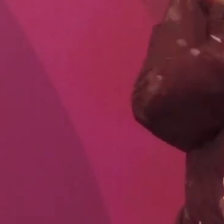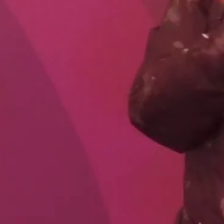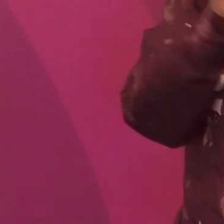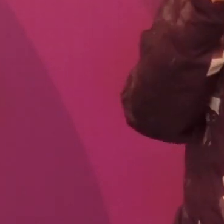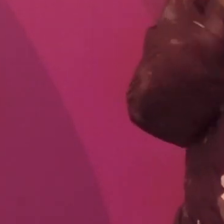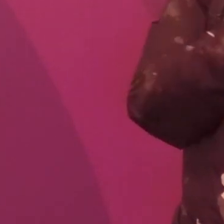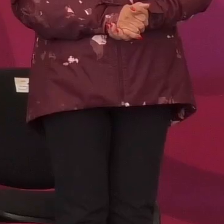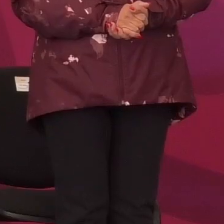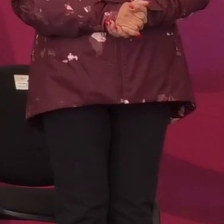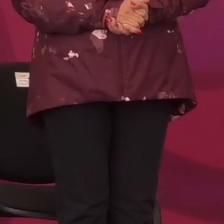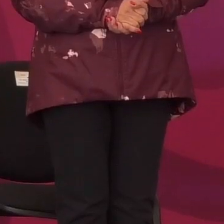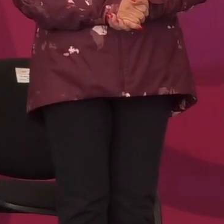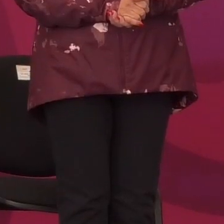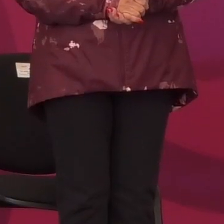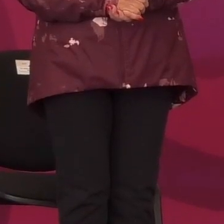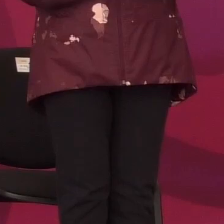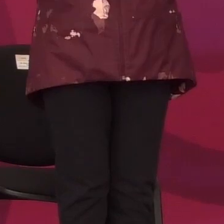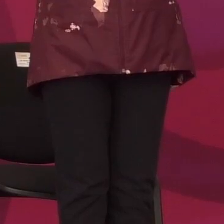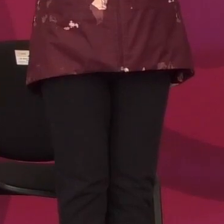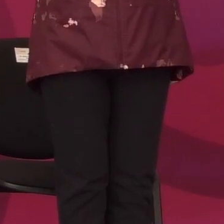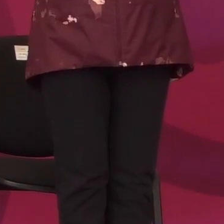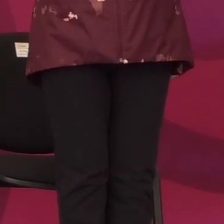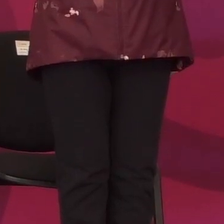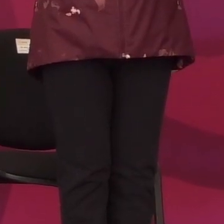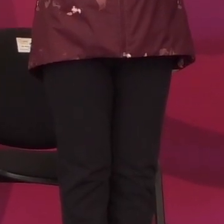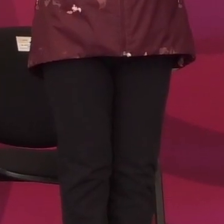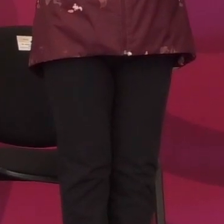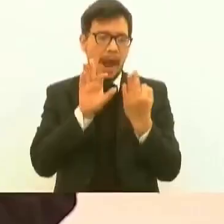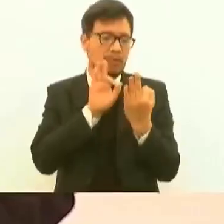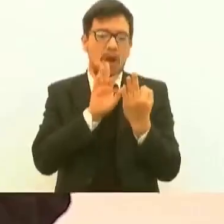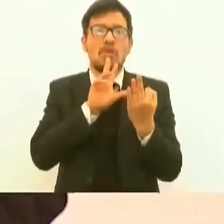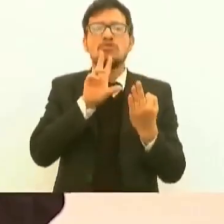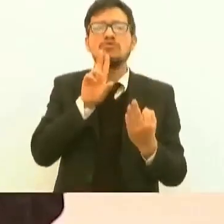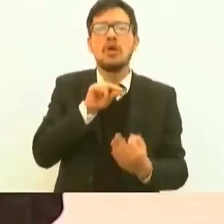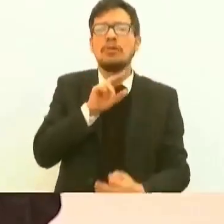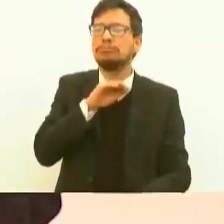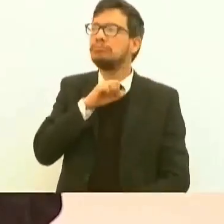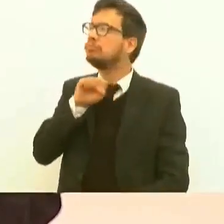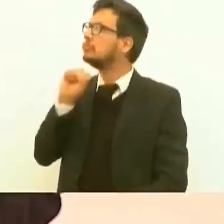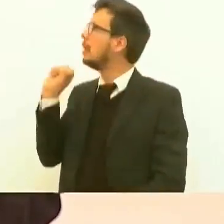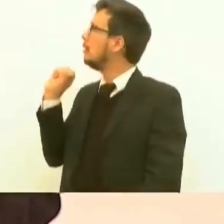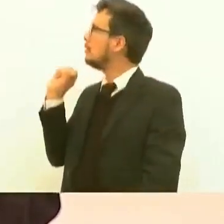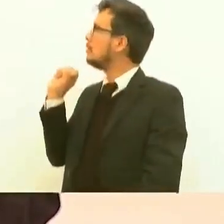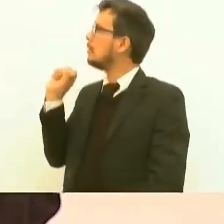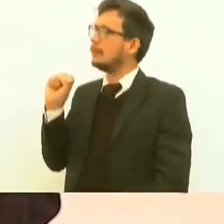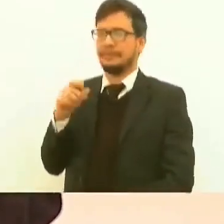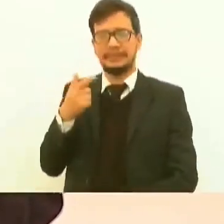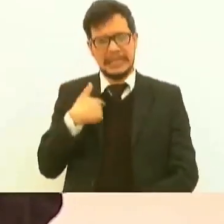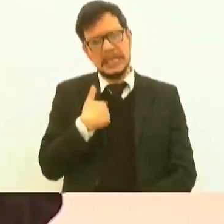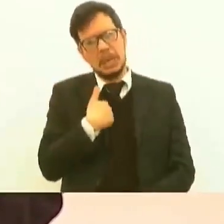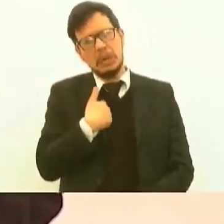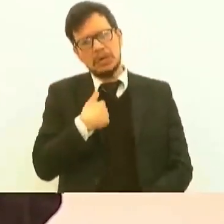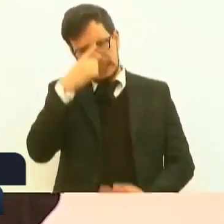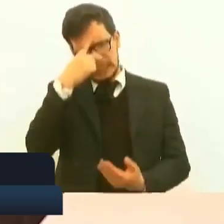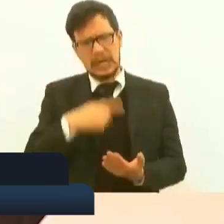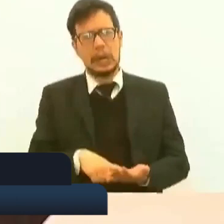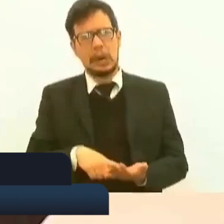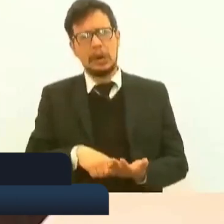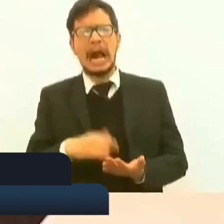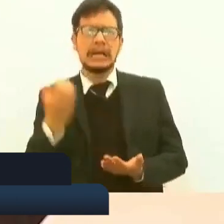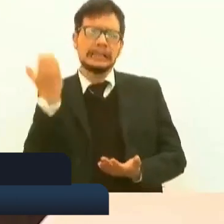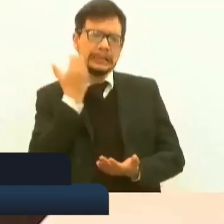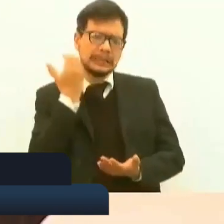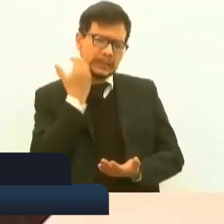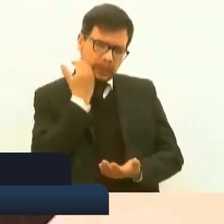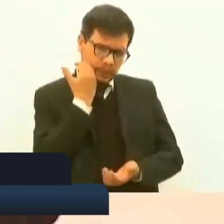y tiene una alta concentración de flúor. El caso se nos hizo tarde, pero